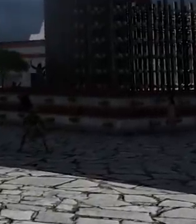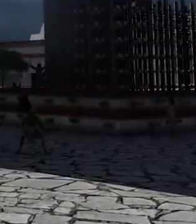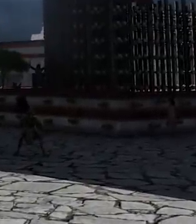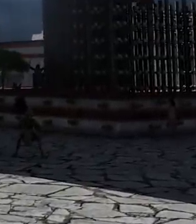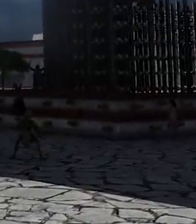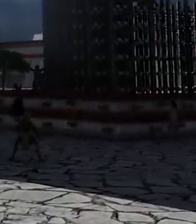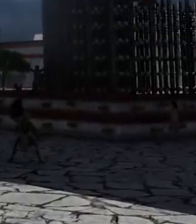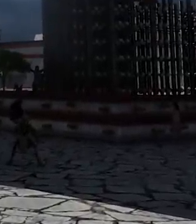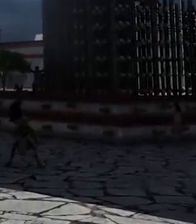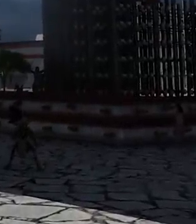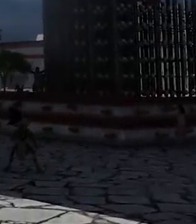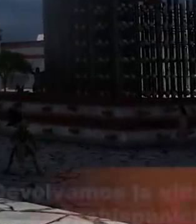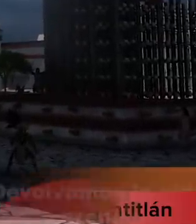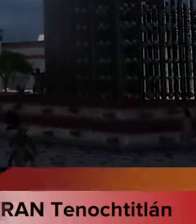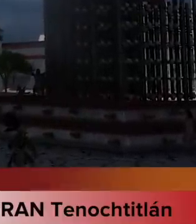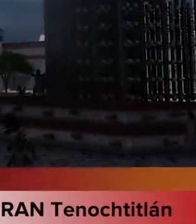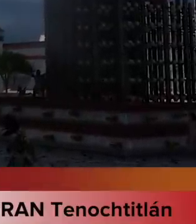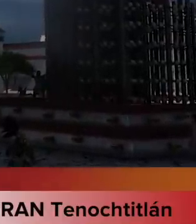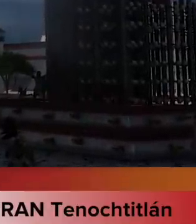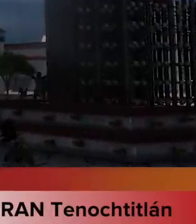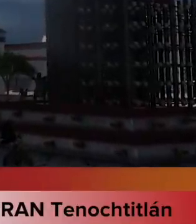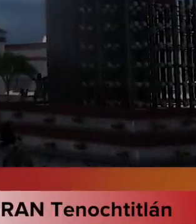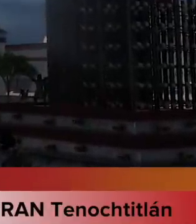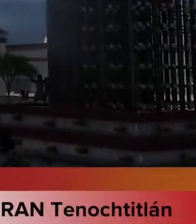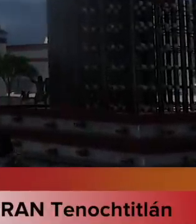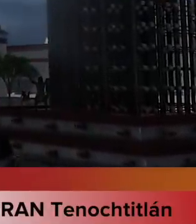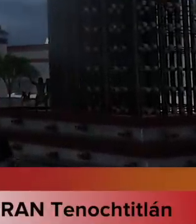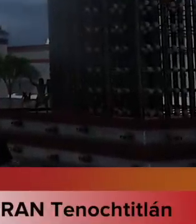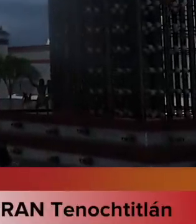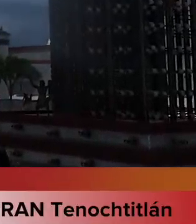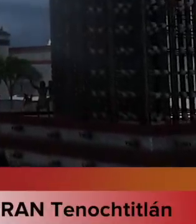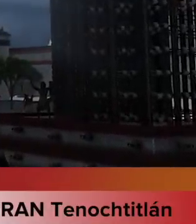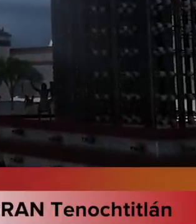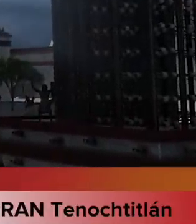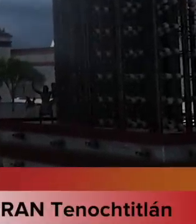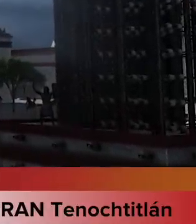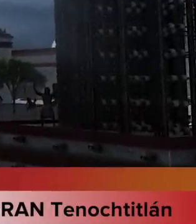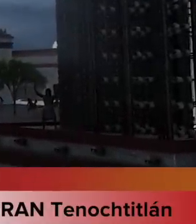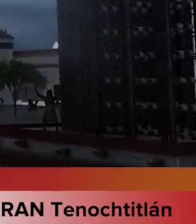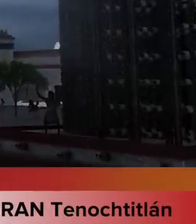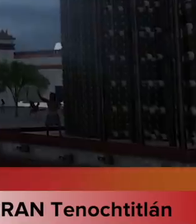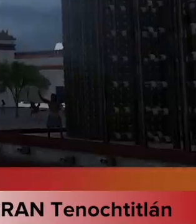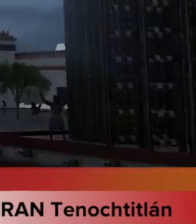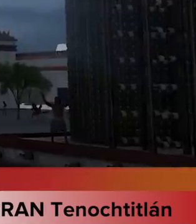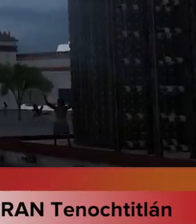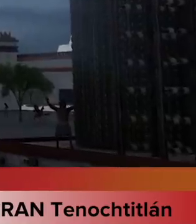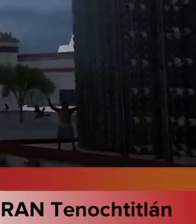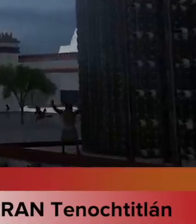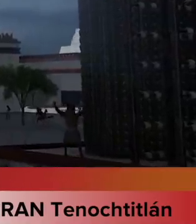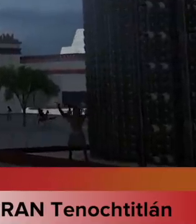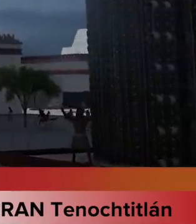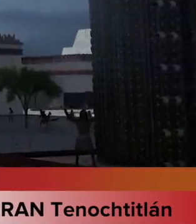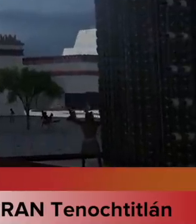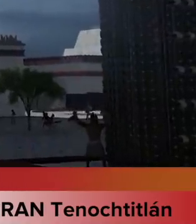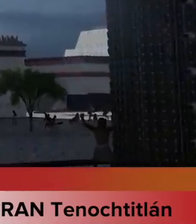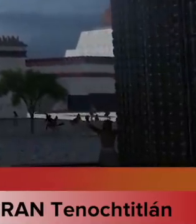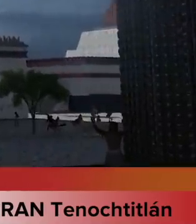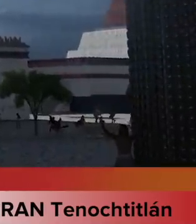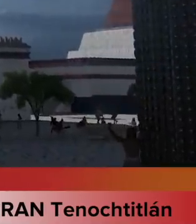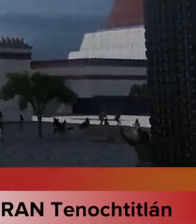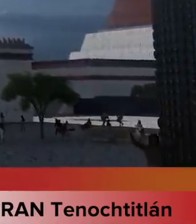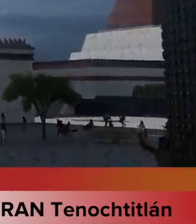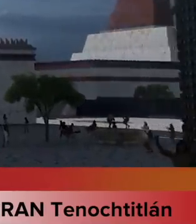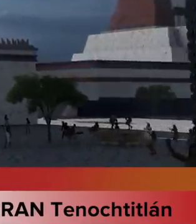las orillas, en la marginación. A la miseria de los vencidos se oponía